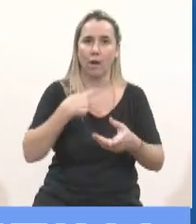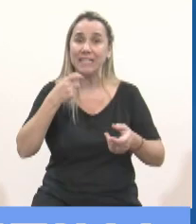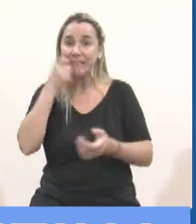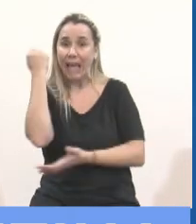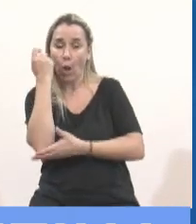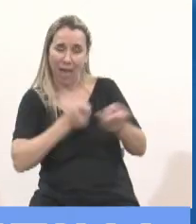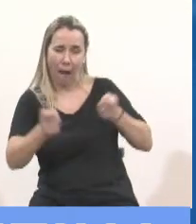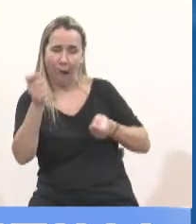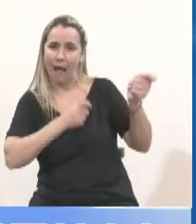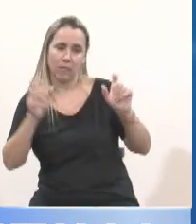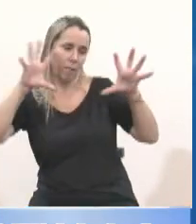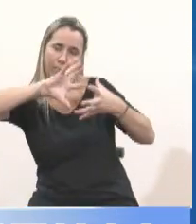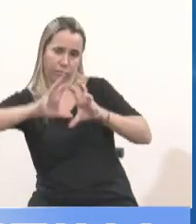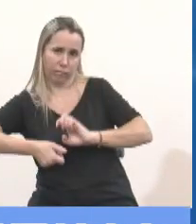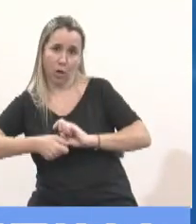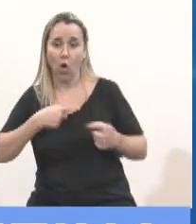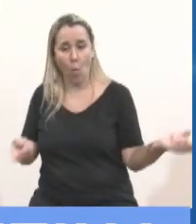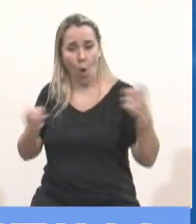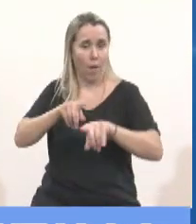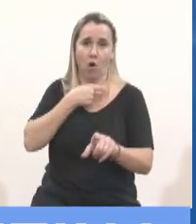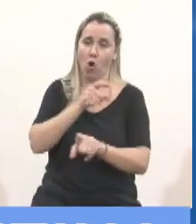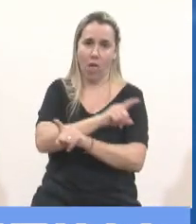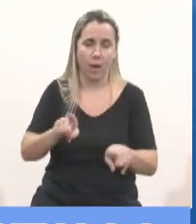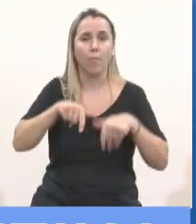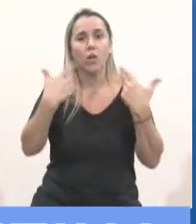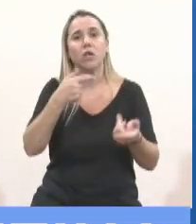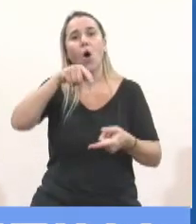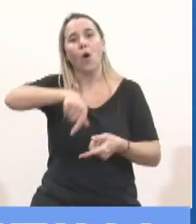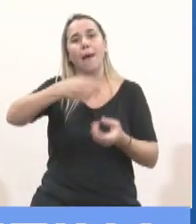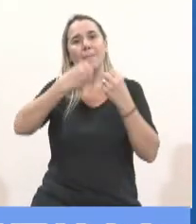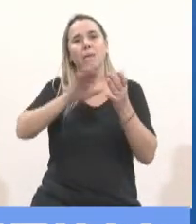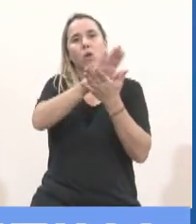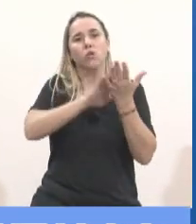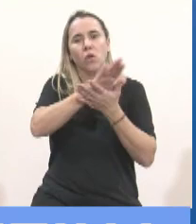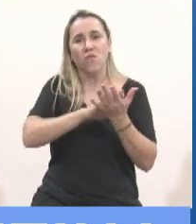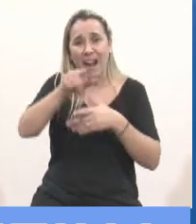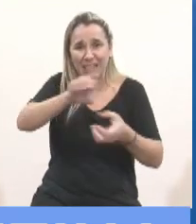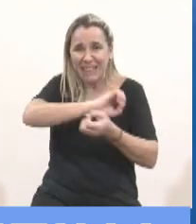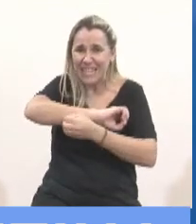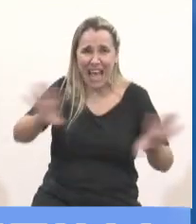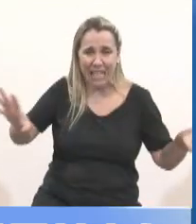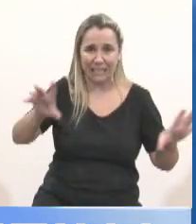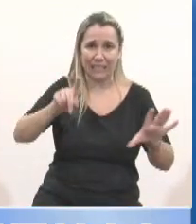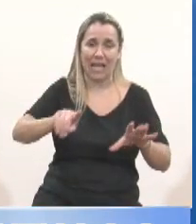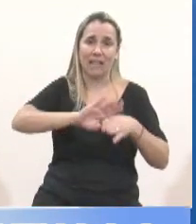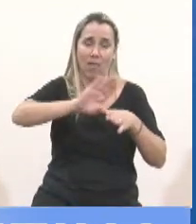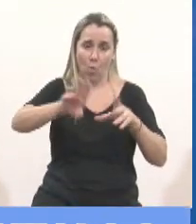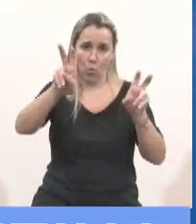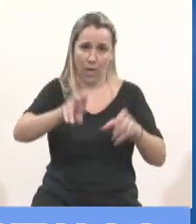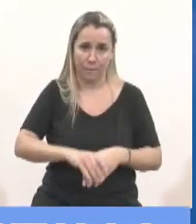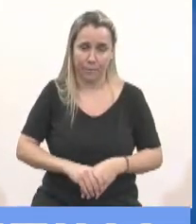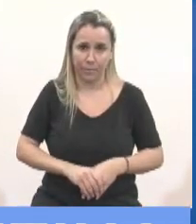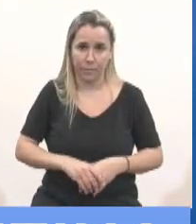a la ruina. No queremos volver a esa economía. Por eso empecemos por resolver este desastre que dejaron, que es el tema de la deuda, a